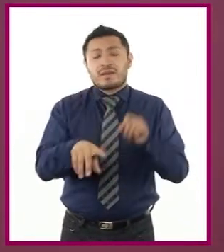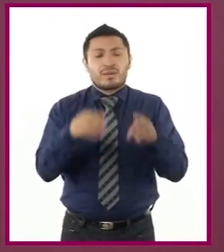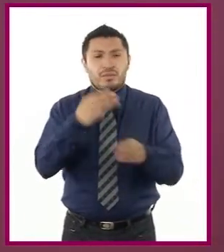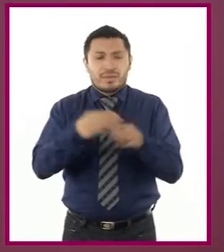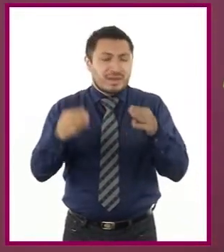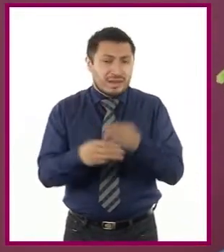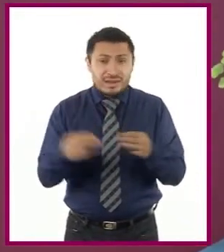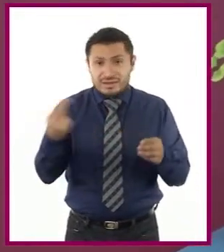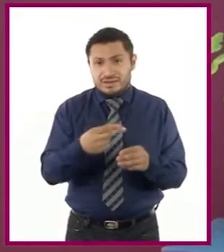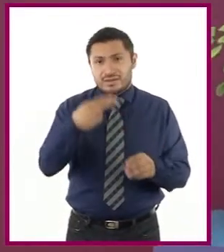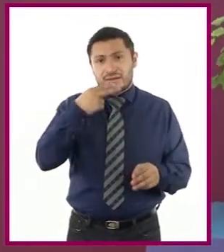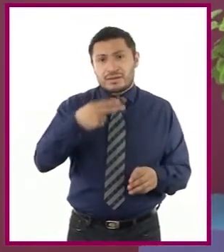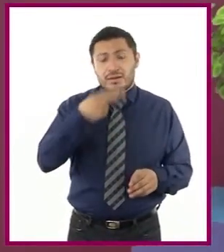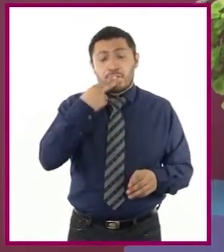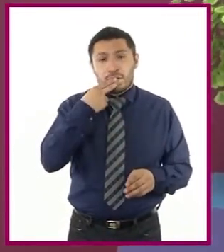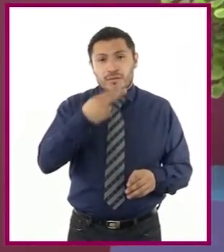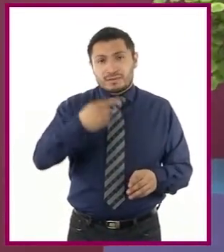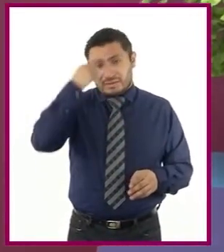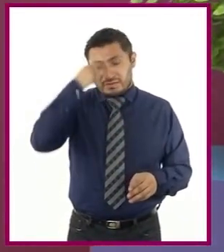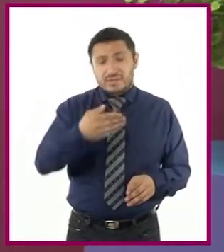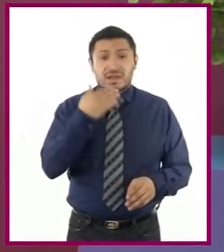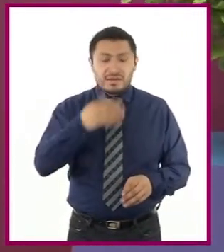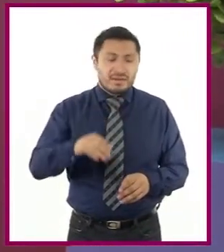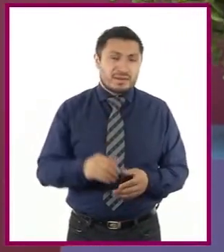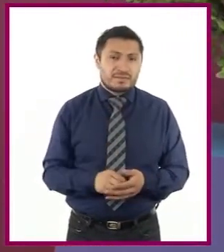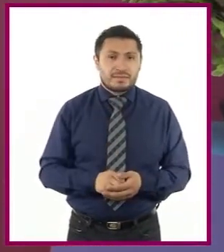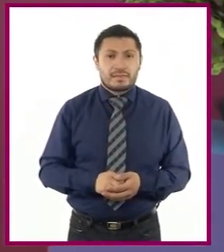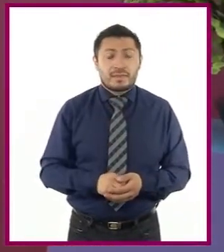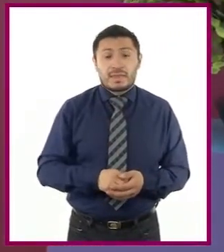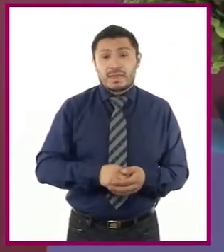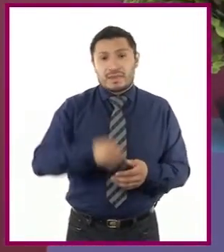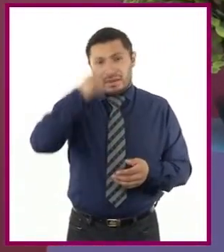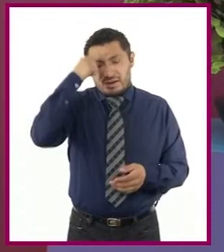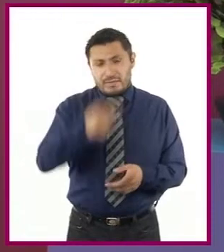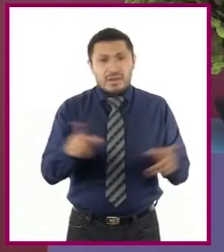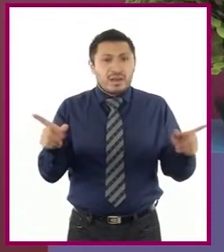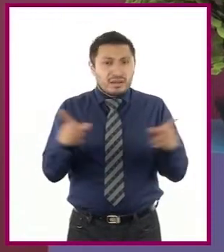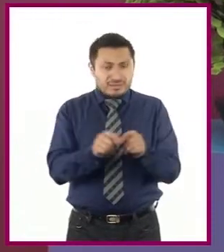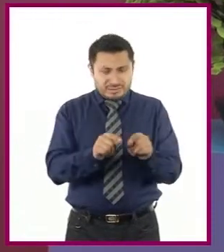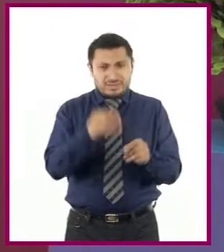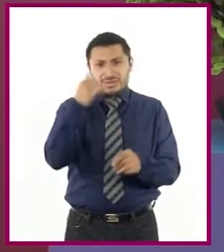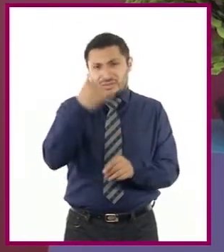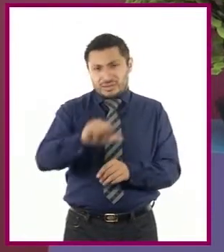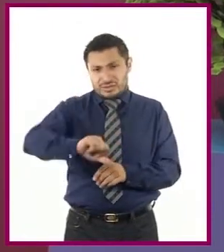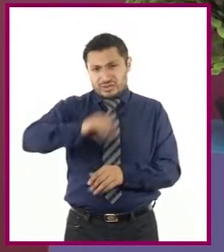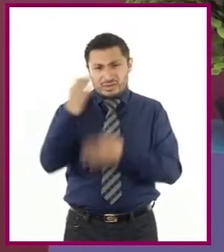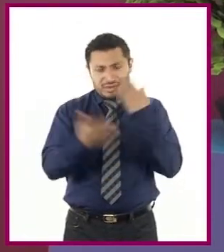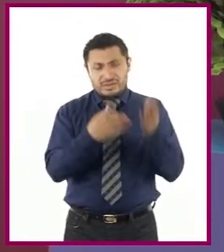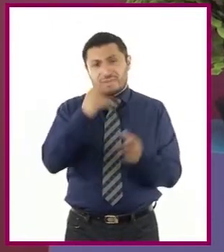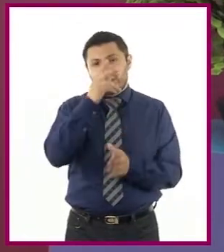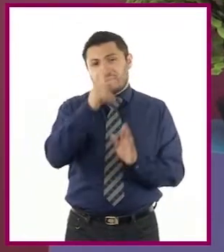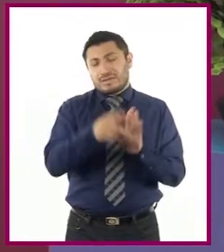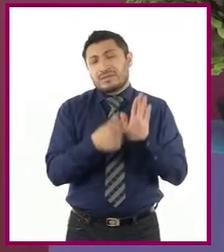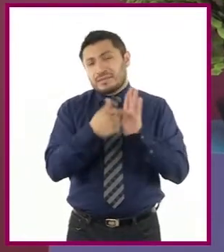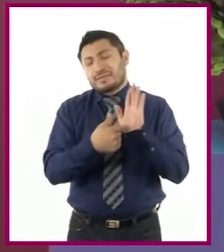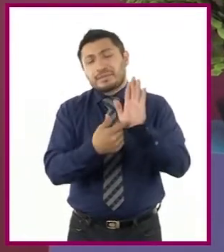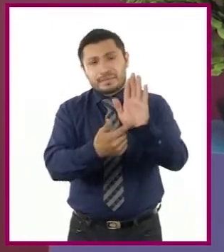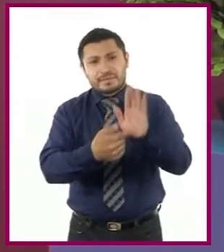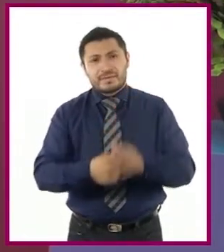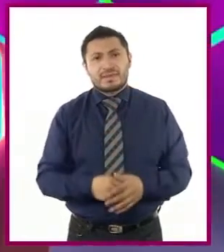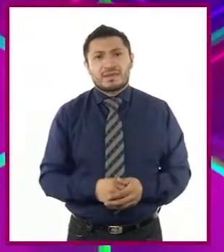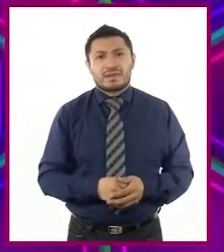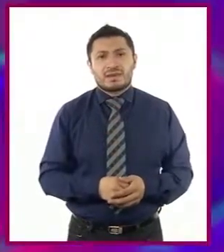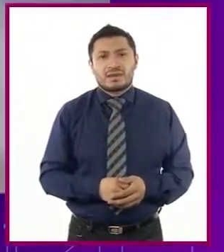necesitaba para funcionar, entre otras ocasiones. Para sintetizar lo que hemos estudiado hoy, les invito a ver y escuchar el siguiente